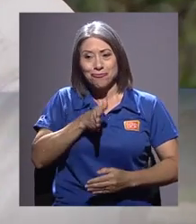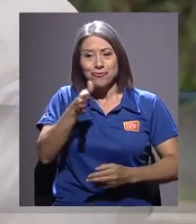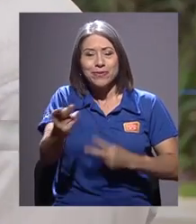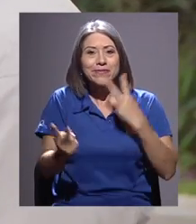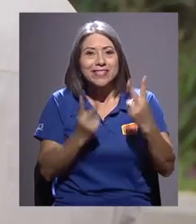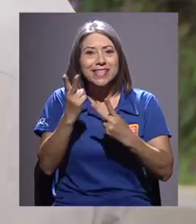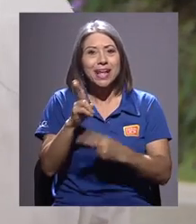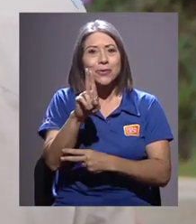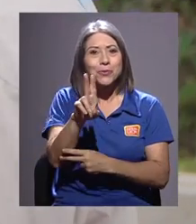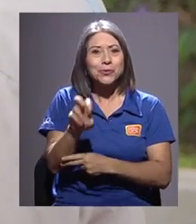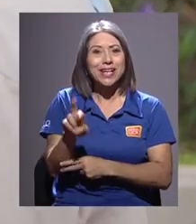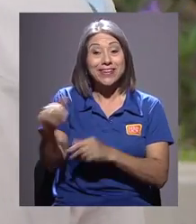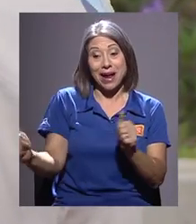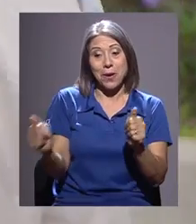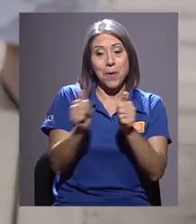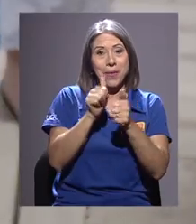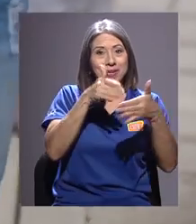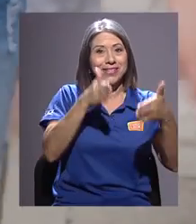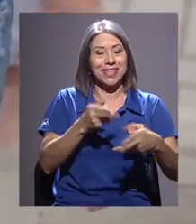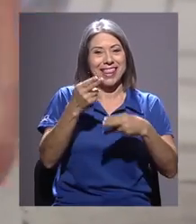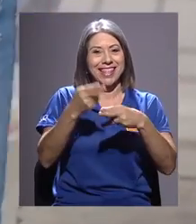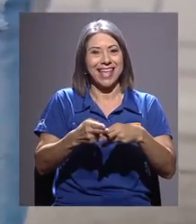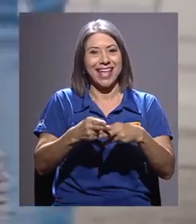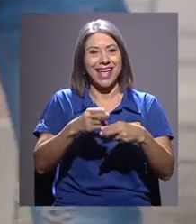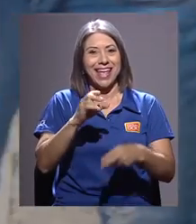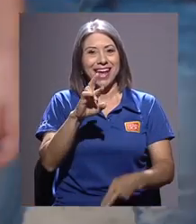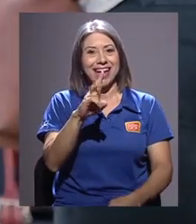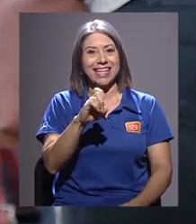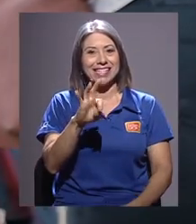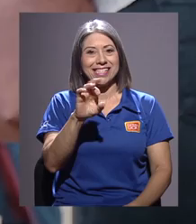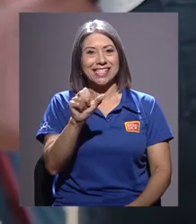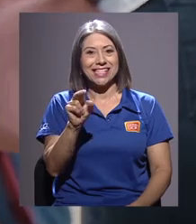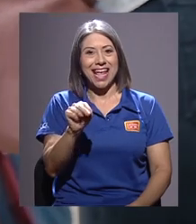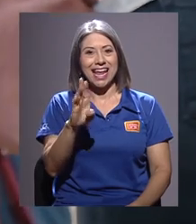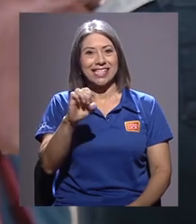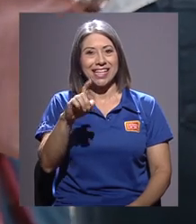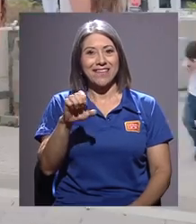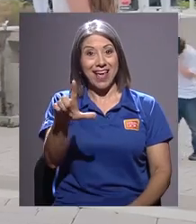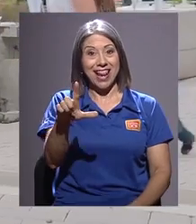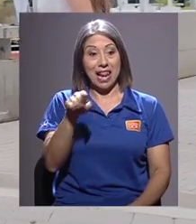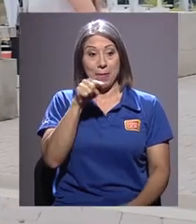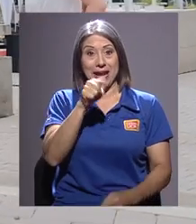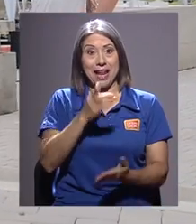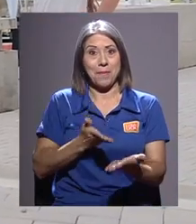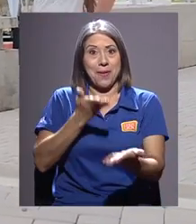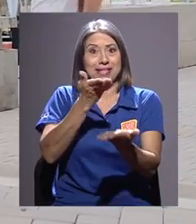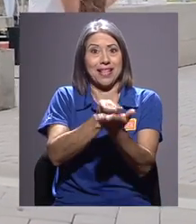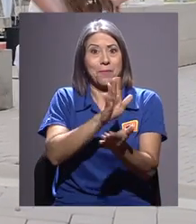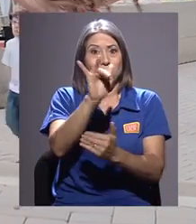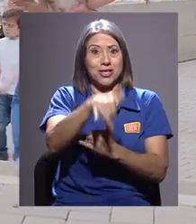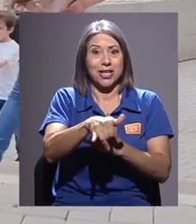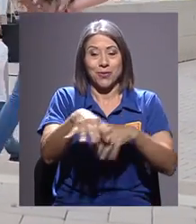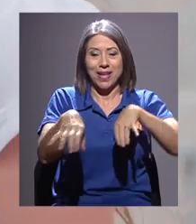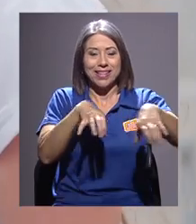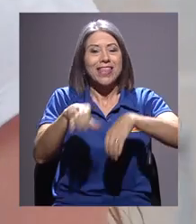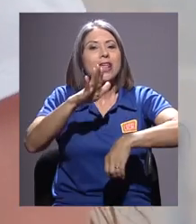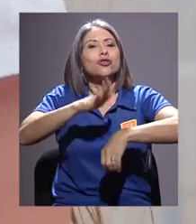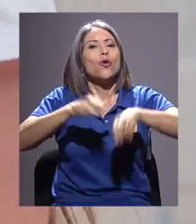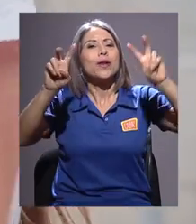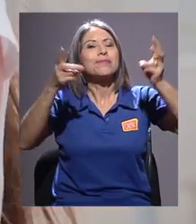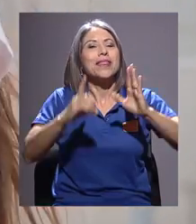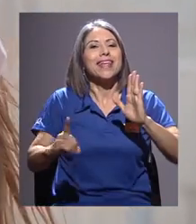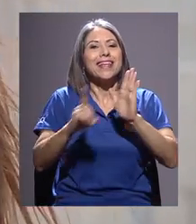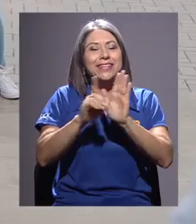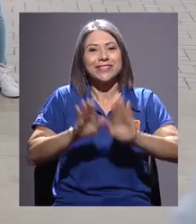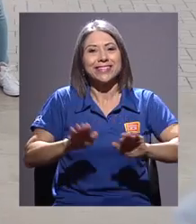UCR y acompañaron al estudiante Cristian Esquivel en la presentación de su proyecto en el simposio sobre derechos de la